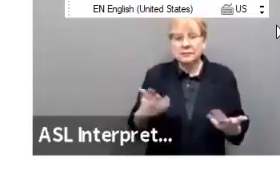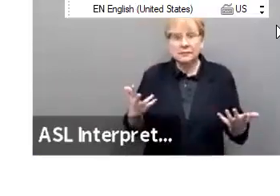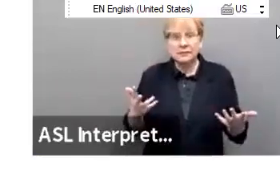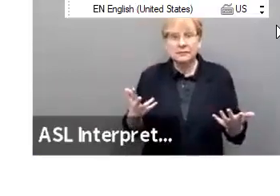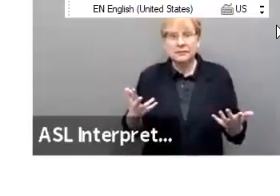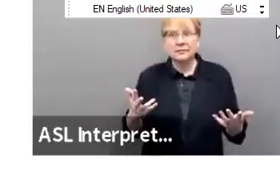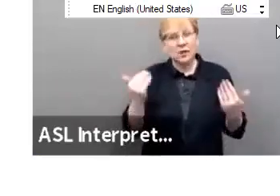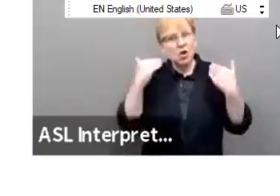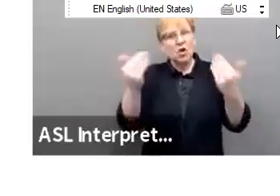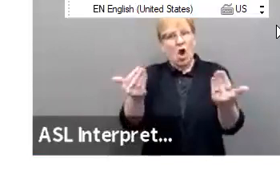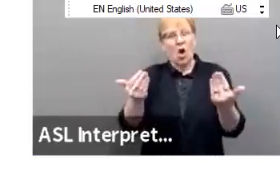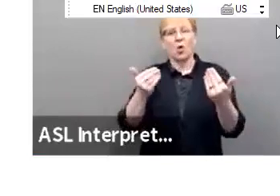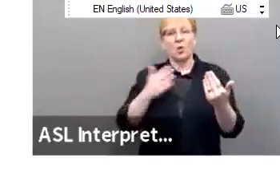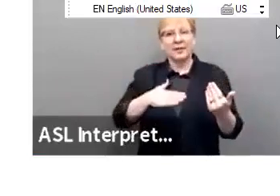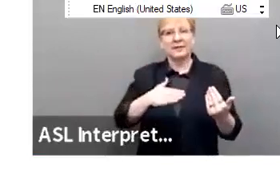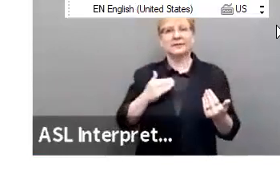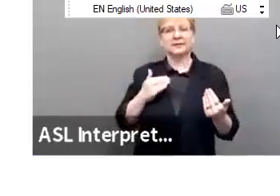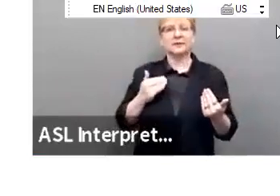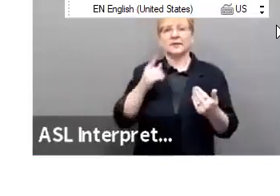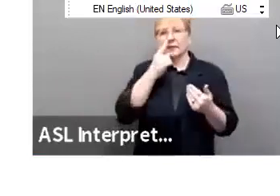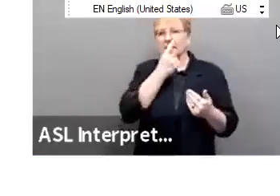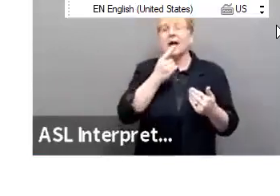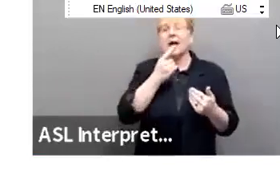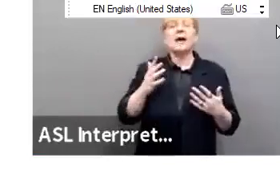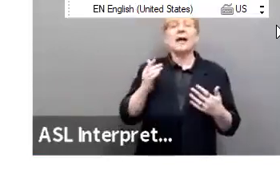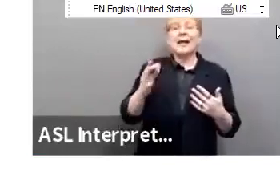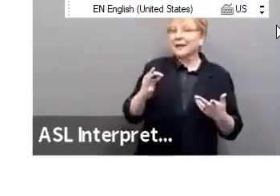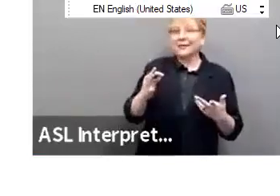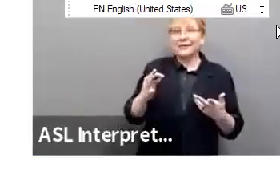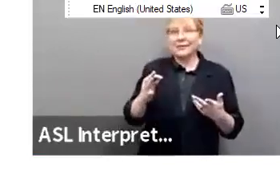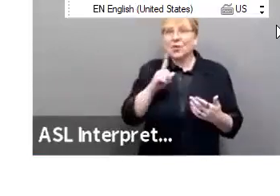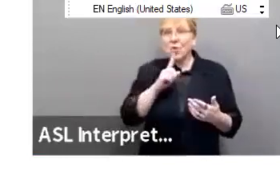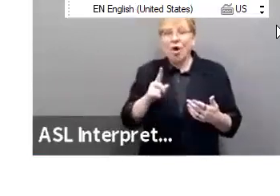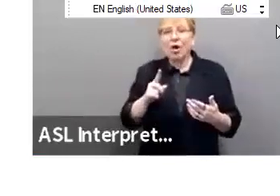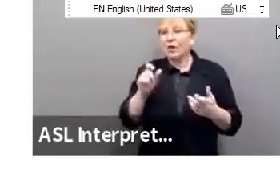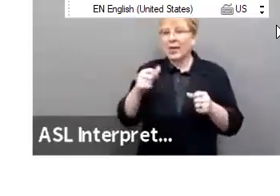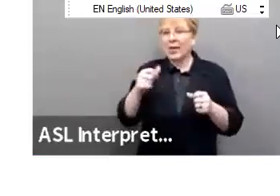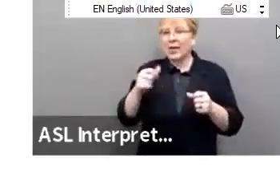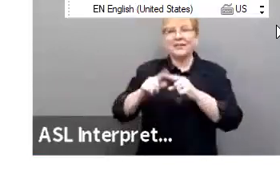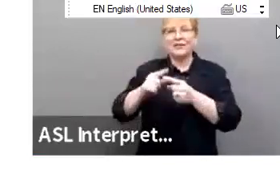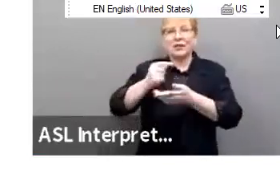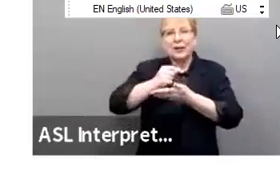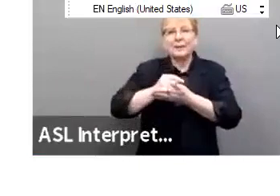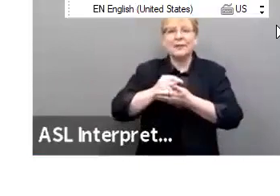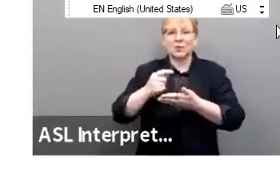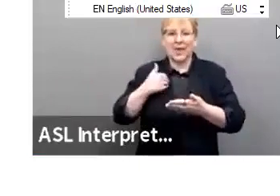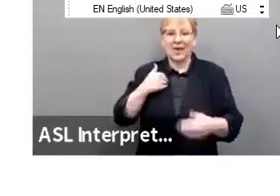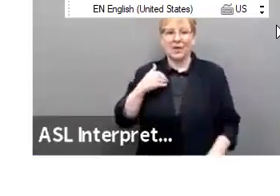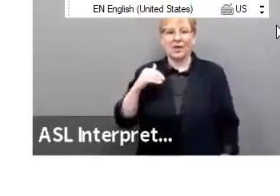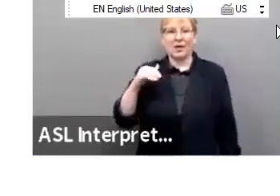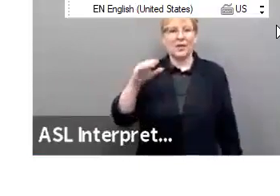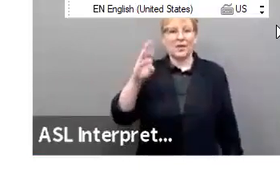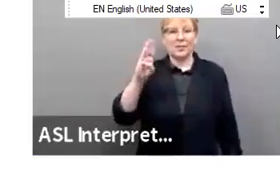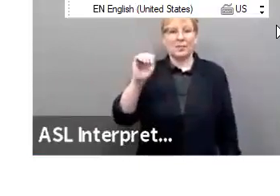no posponerlo. Porque tenemos tantas personas en las unidades de cuidados intensivos y muchas personas dicen, ay, pensé